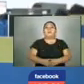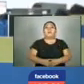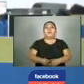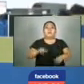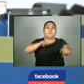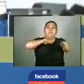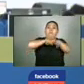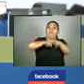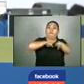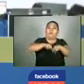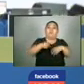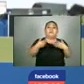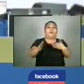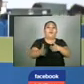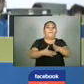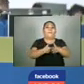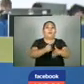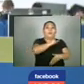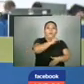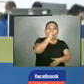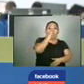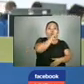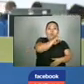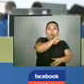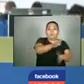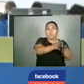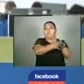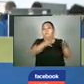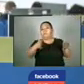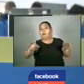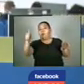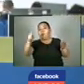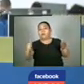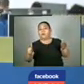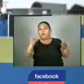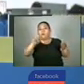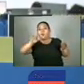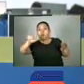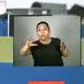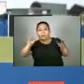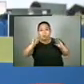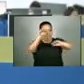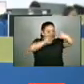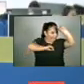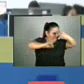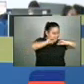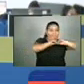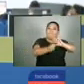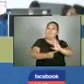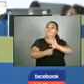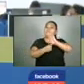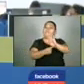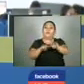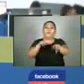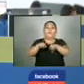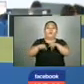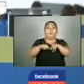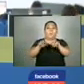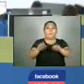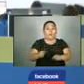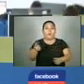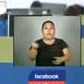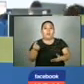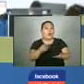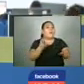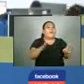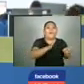concurso que arrancó el 15 de junio al 15 de agosto para que puedan inscribir y postular su emprendimiento. Van a tener la oportunidad de ganar capital